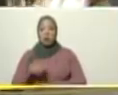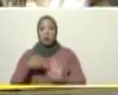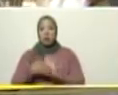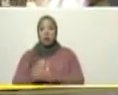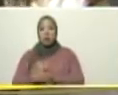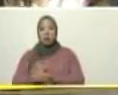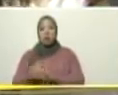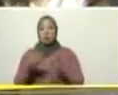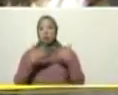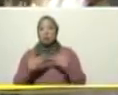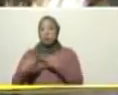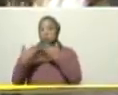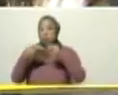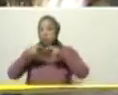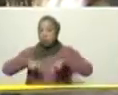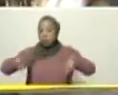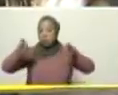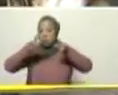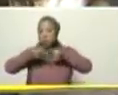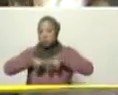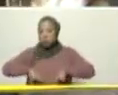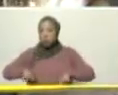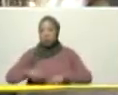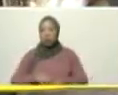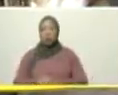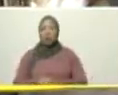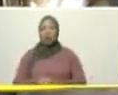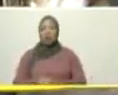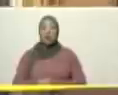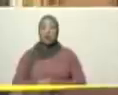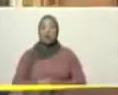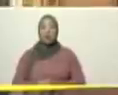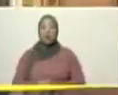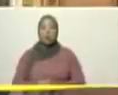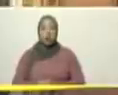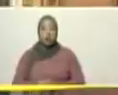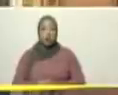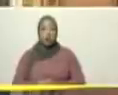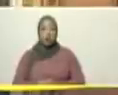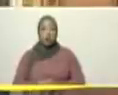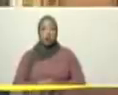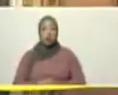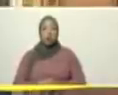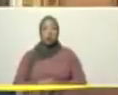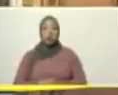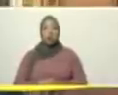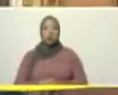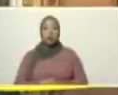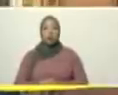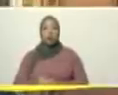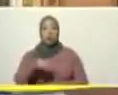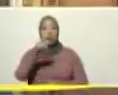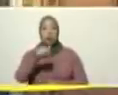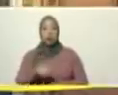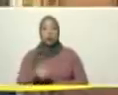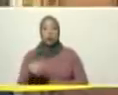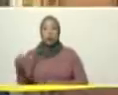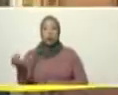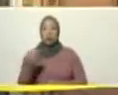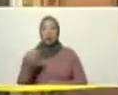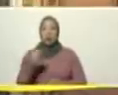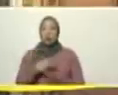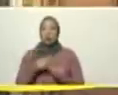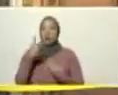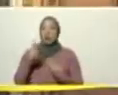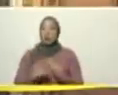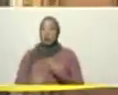sabe qué hubiera pasado. Qué irá a pasar en Francia. Pero más allá de Francia, hoy vamos a proceder